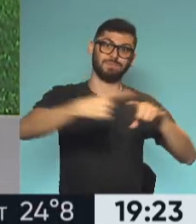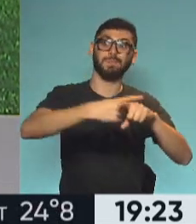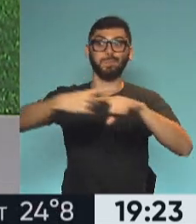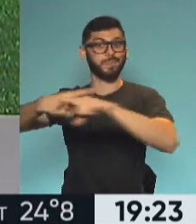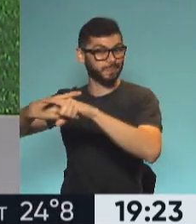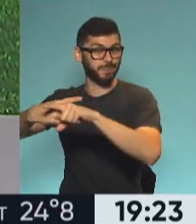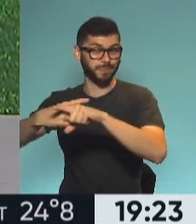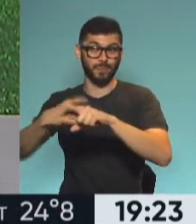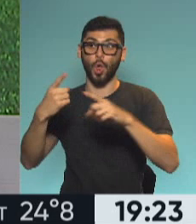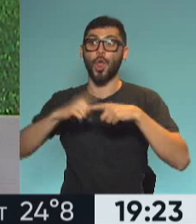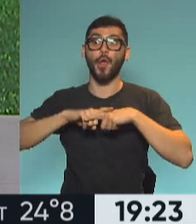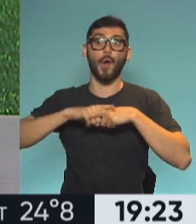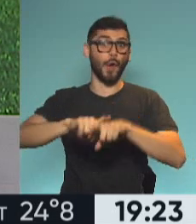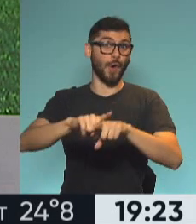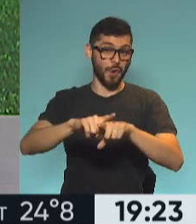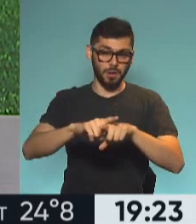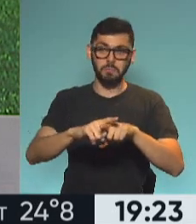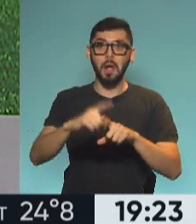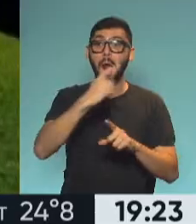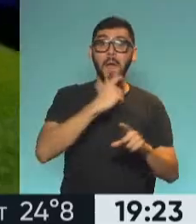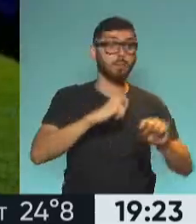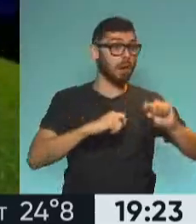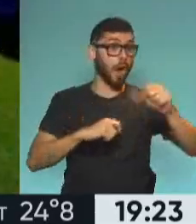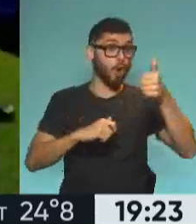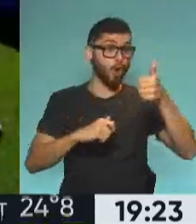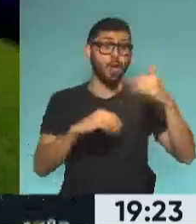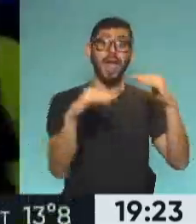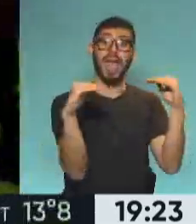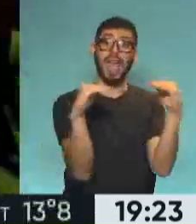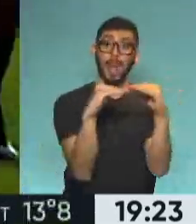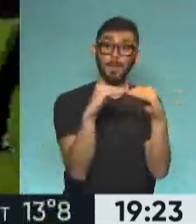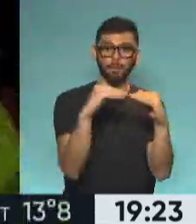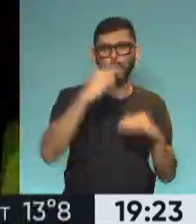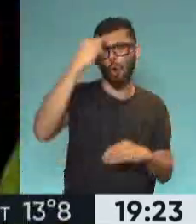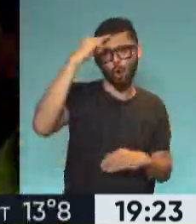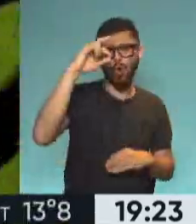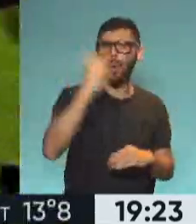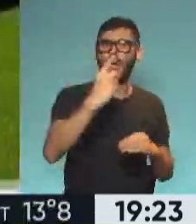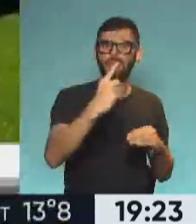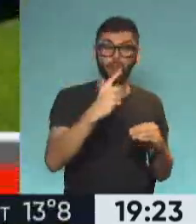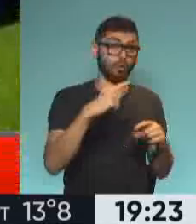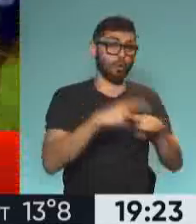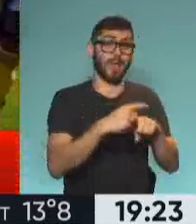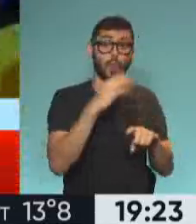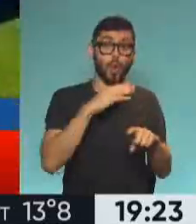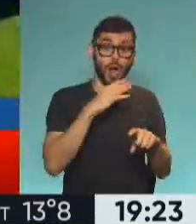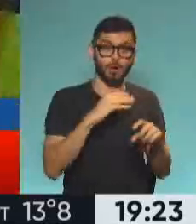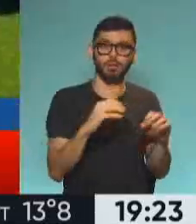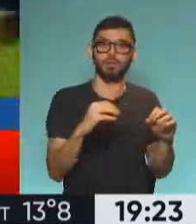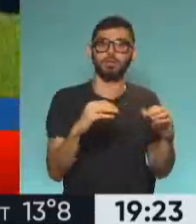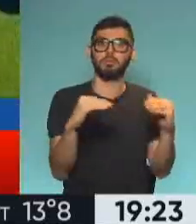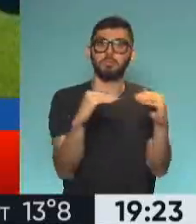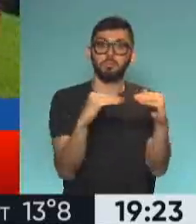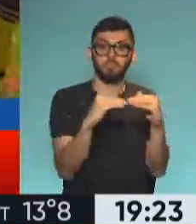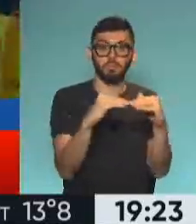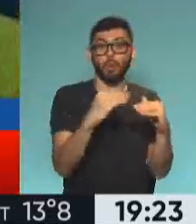esta Copa de la Liga, que tuvo a Racing triunfador porque empató durante los 90 minutos frente a Boca. Este partido